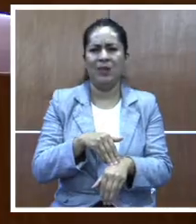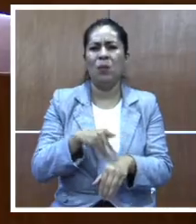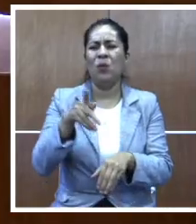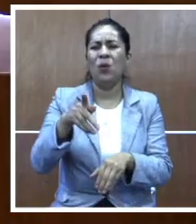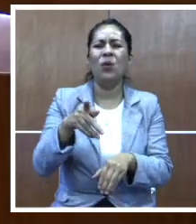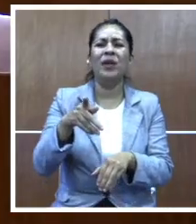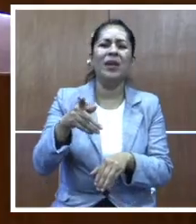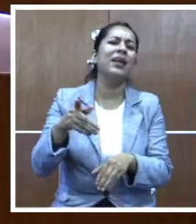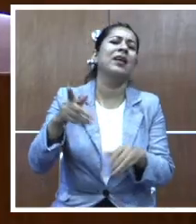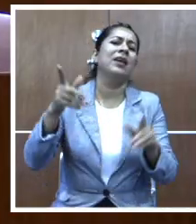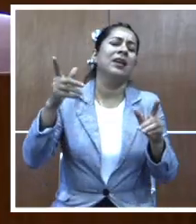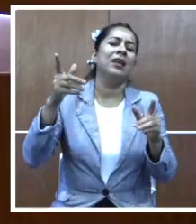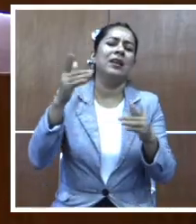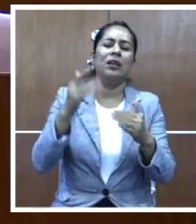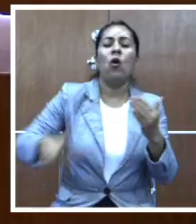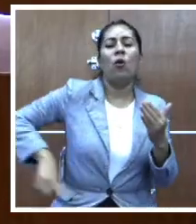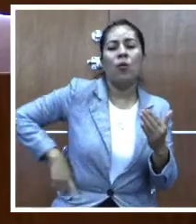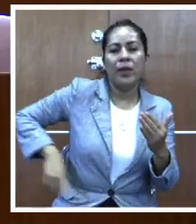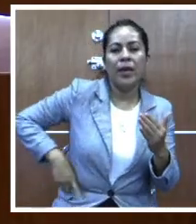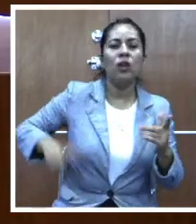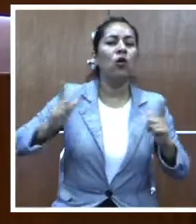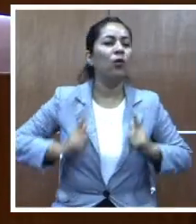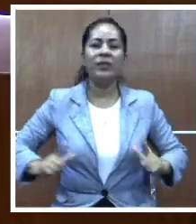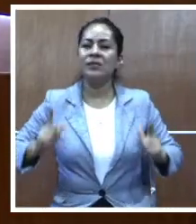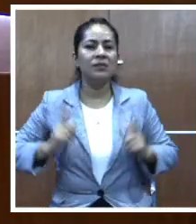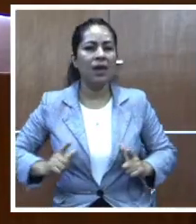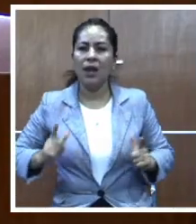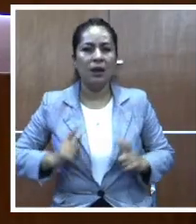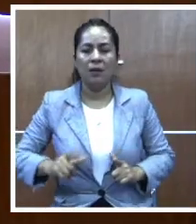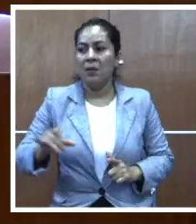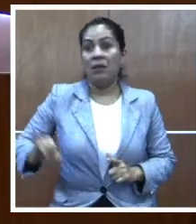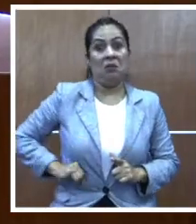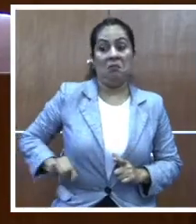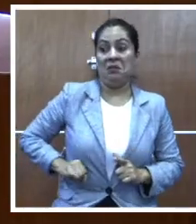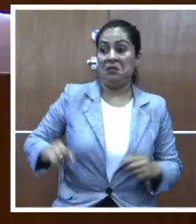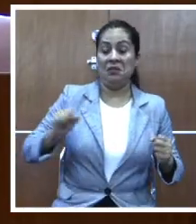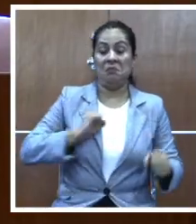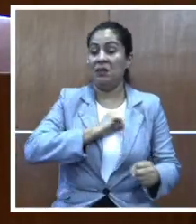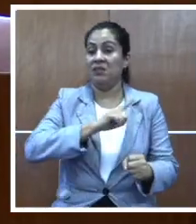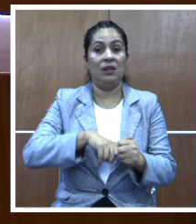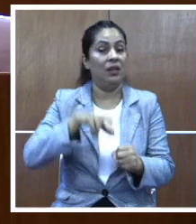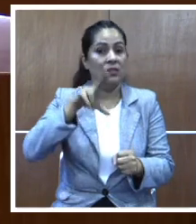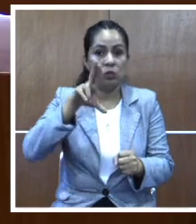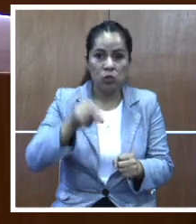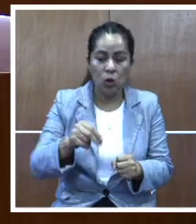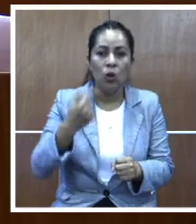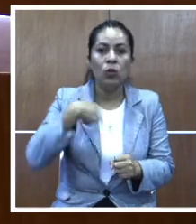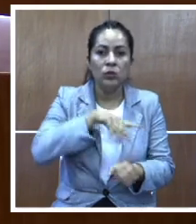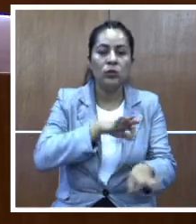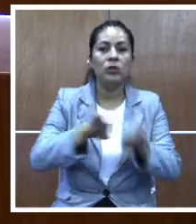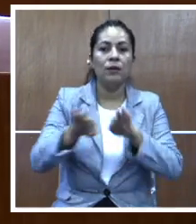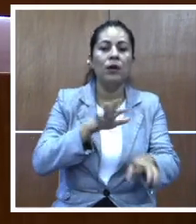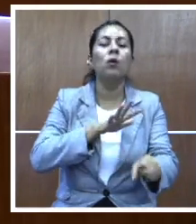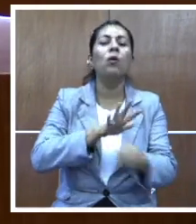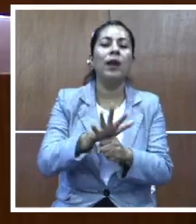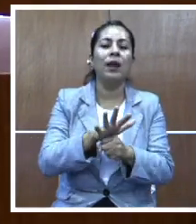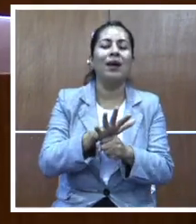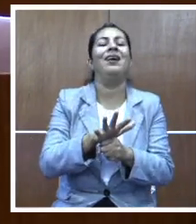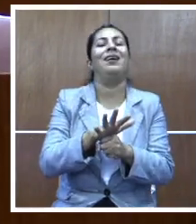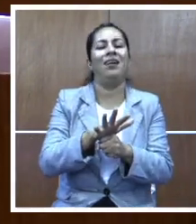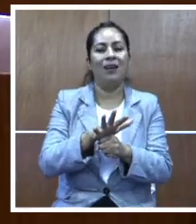Poder Ejecutivo, ni el Judicial, ni de intereses particulares. Nuestra función es